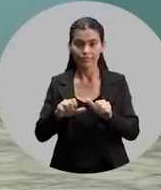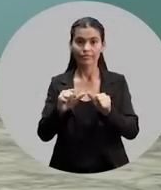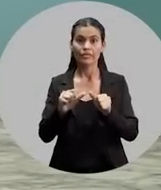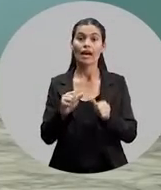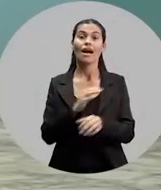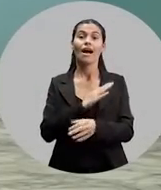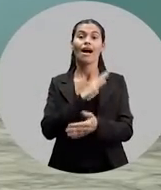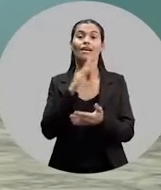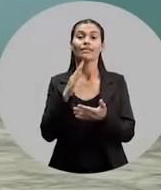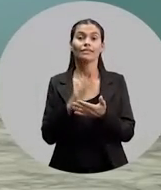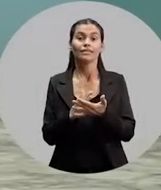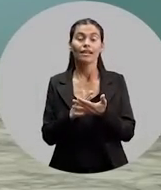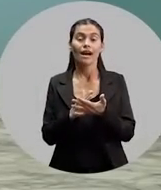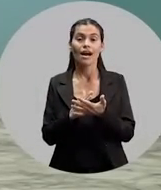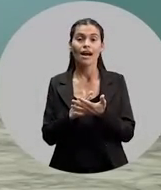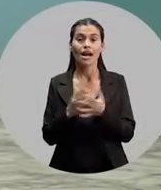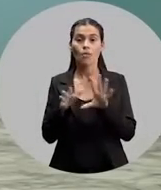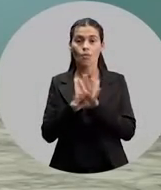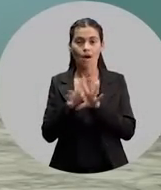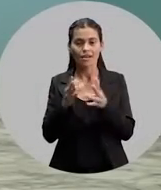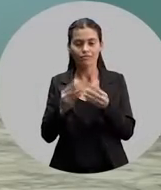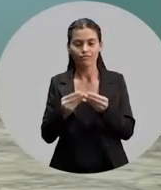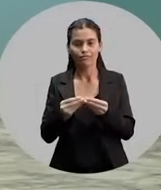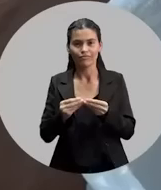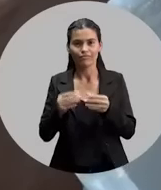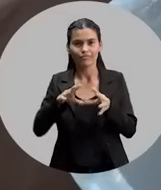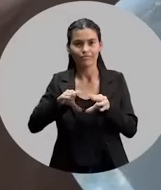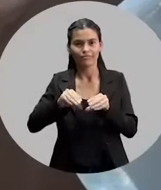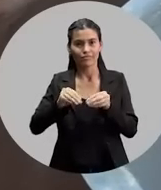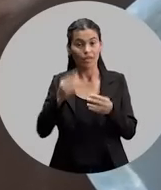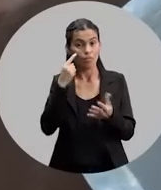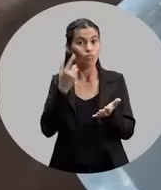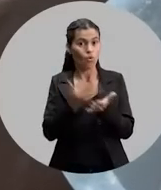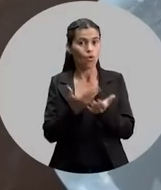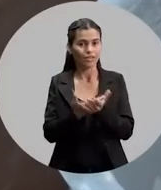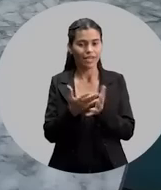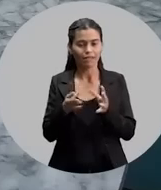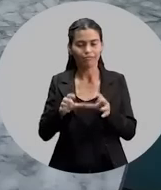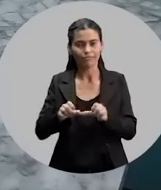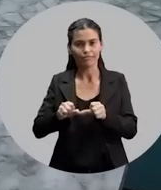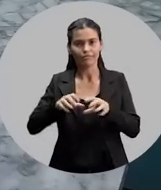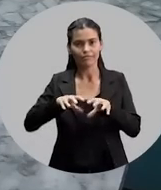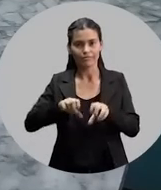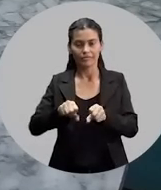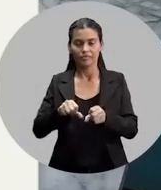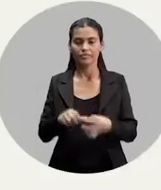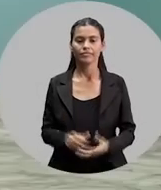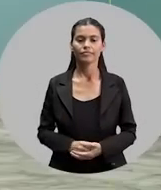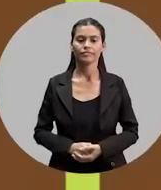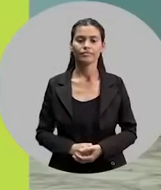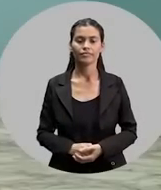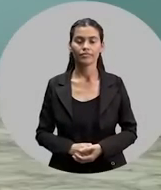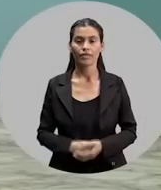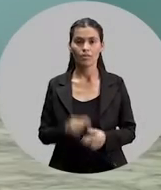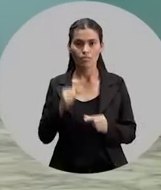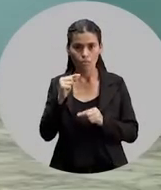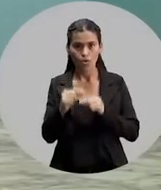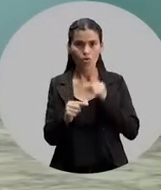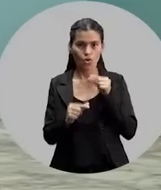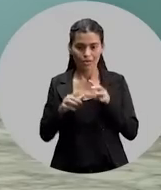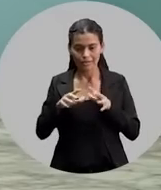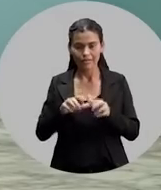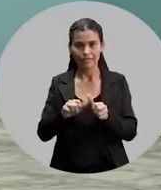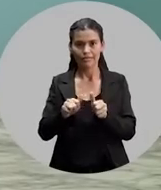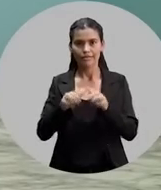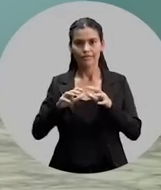amasar hasta lograr el punto deseado y le voy a mostrar cómo debe ser. La masa se